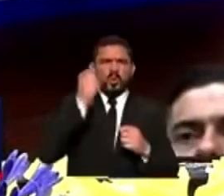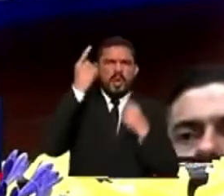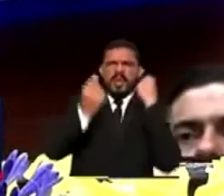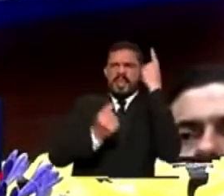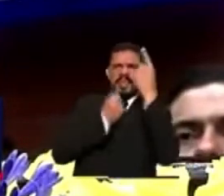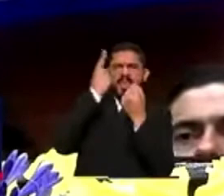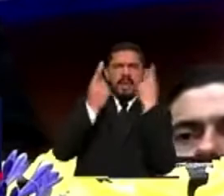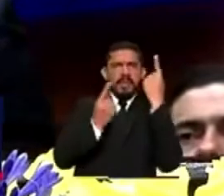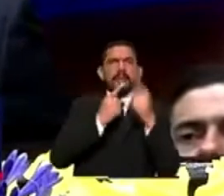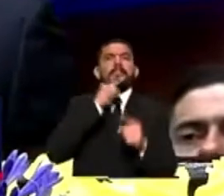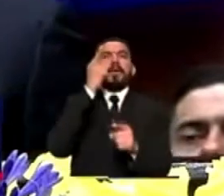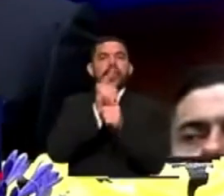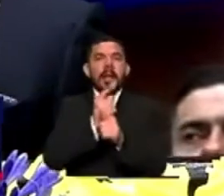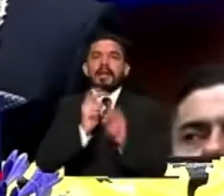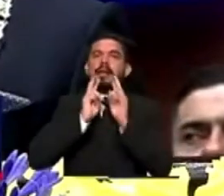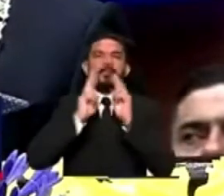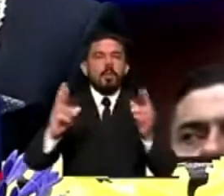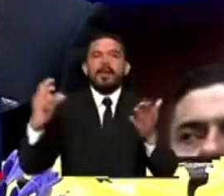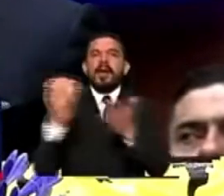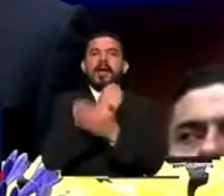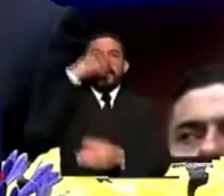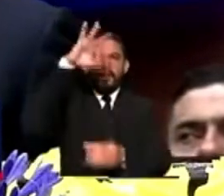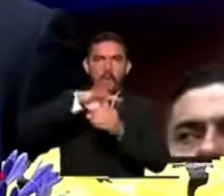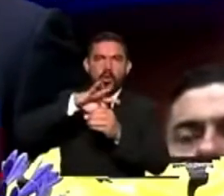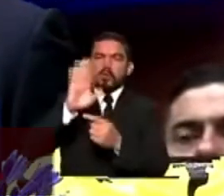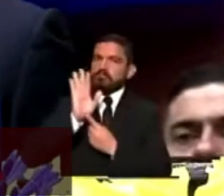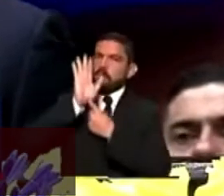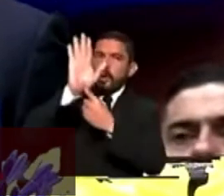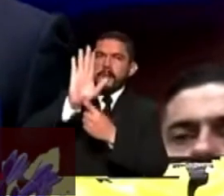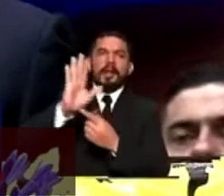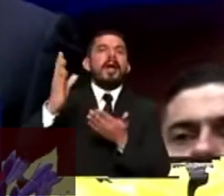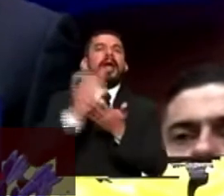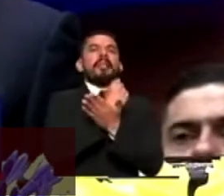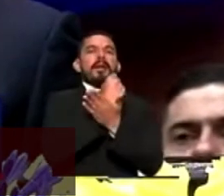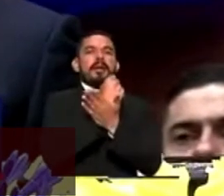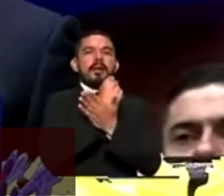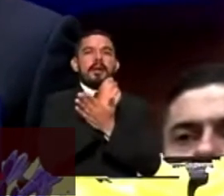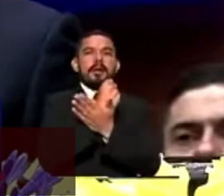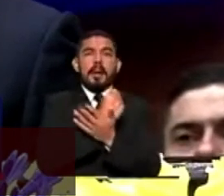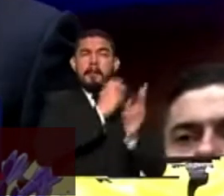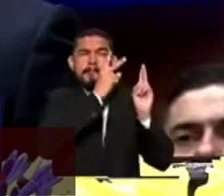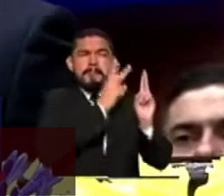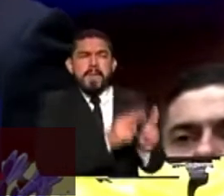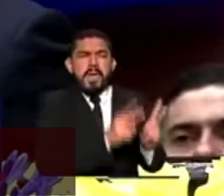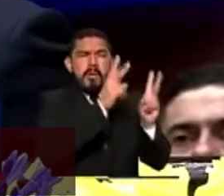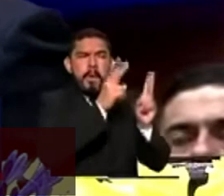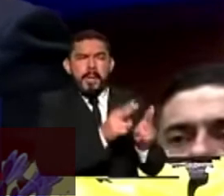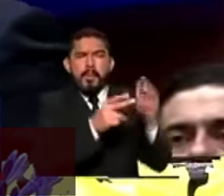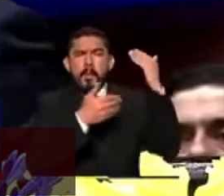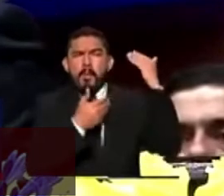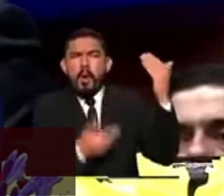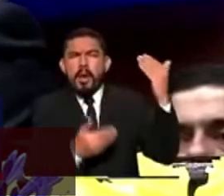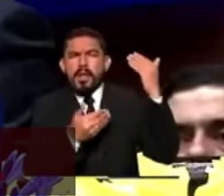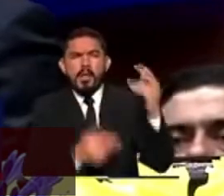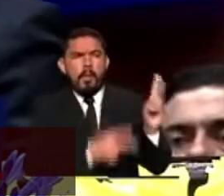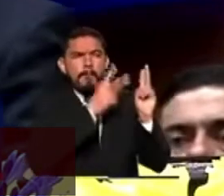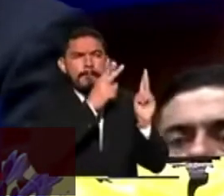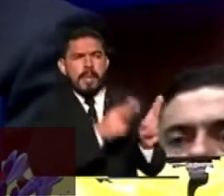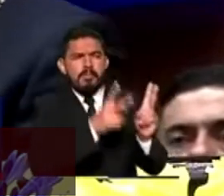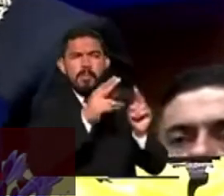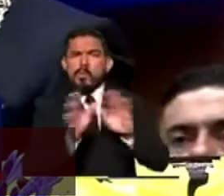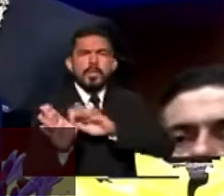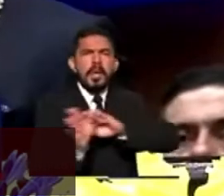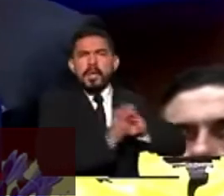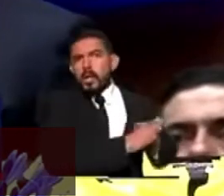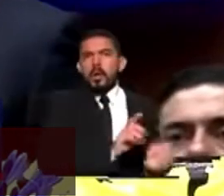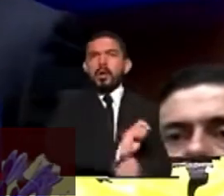la realidad de estos resultados se impone. No podemos seguir repitiendo las mismas políticas del pasado